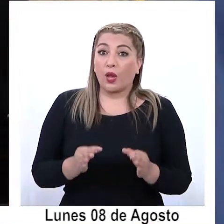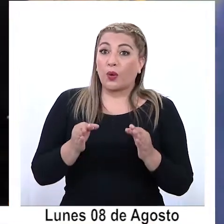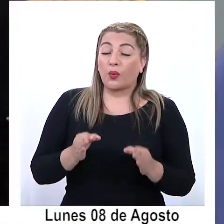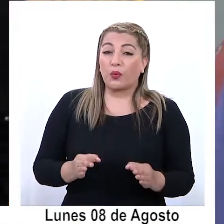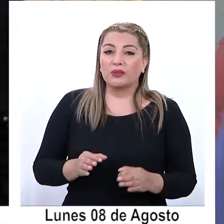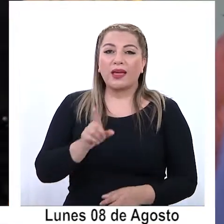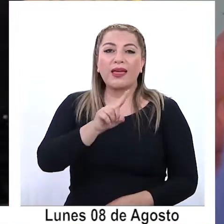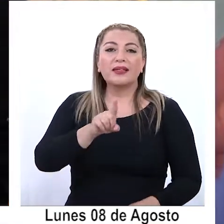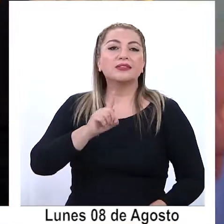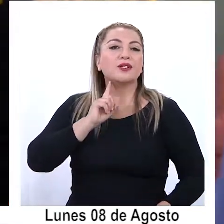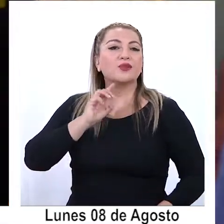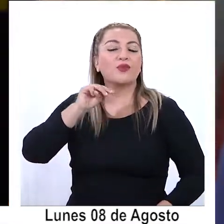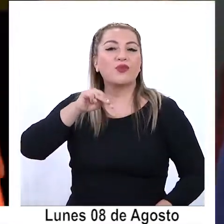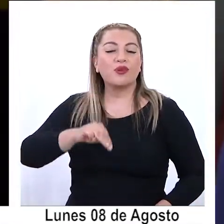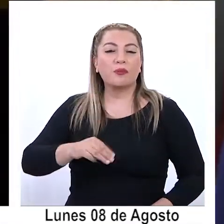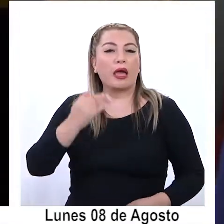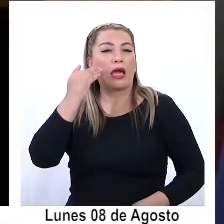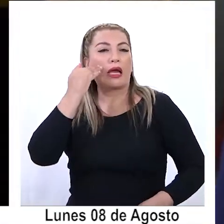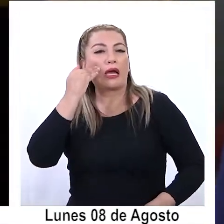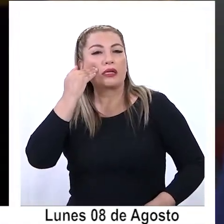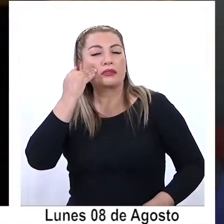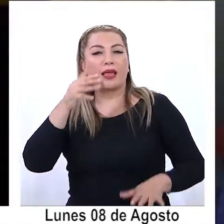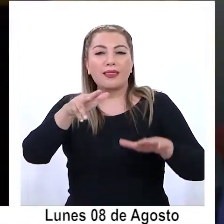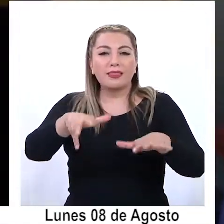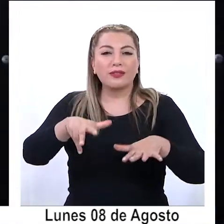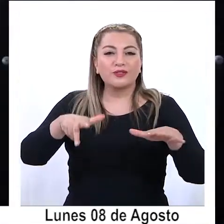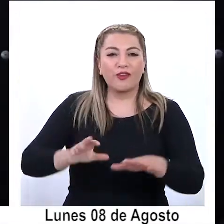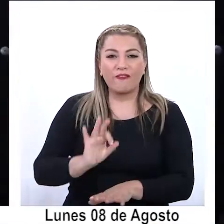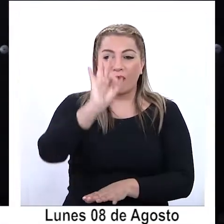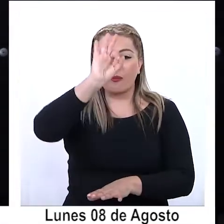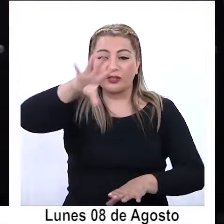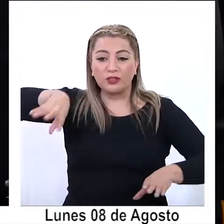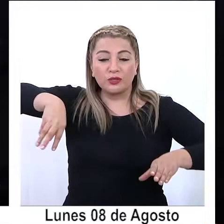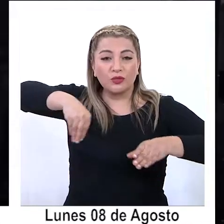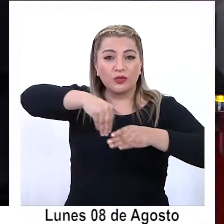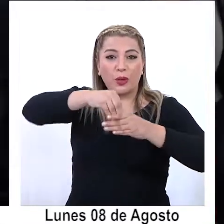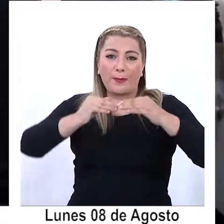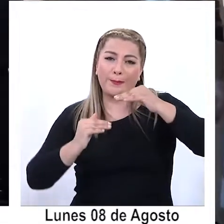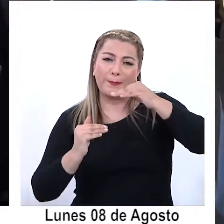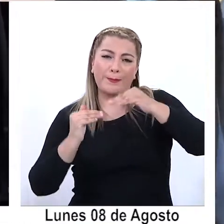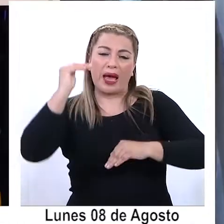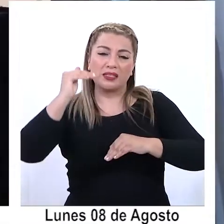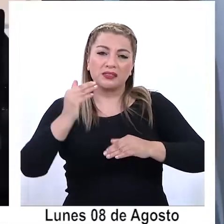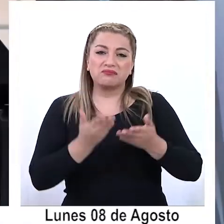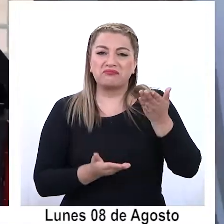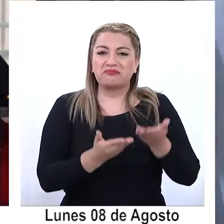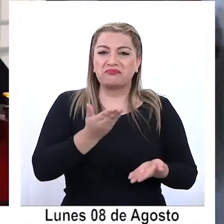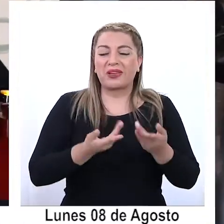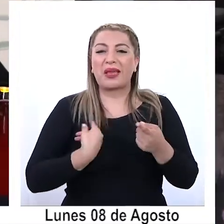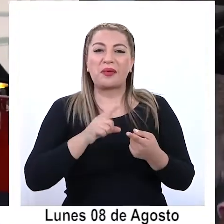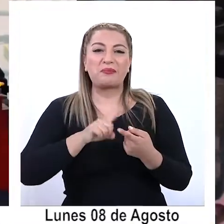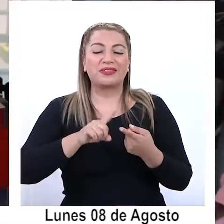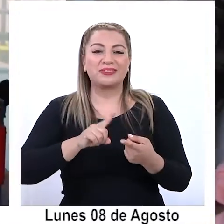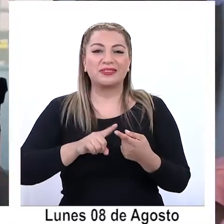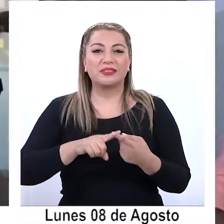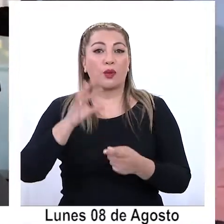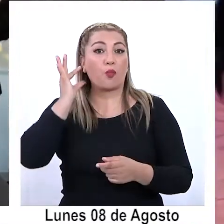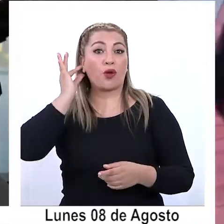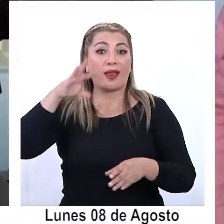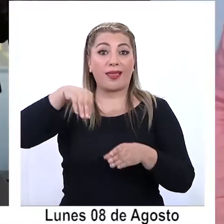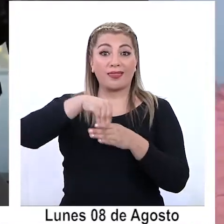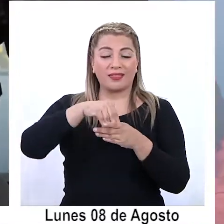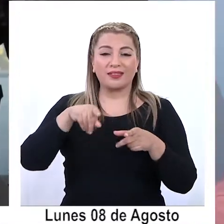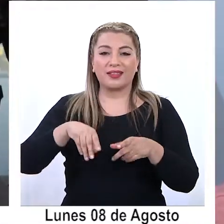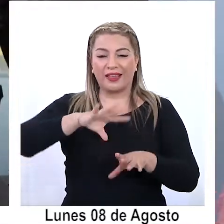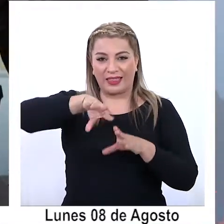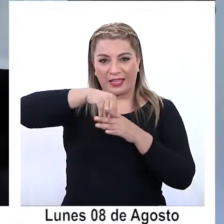Precisamente SQM, con casi el 19%, está por sobre el promedio de participación laboral de la mujer